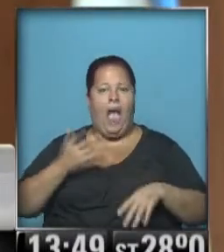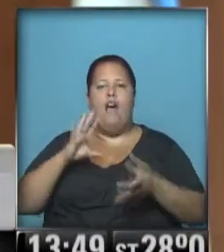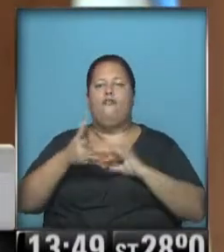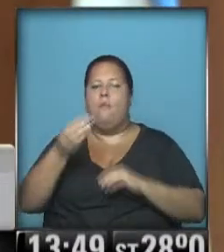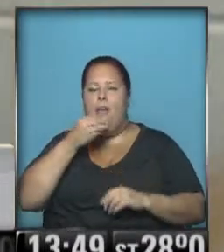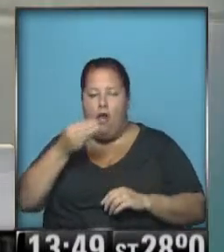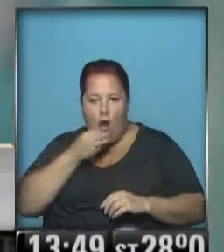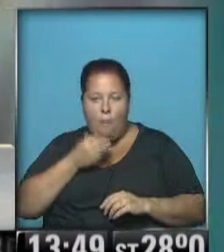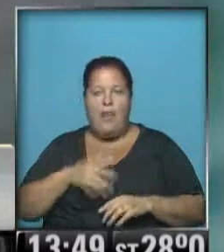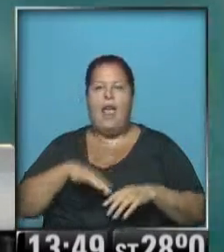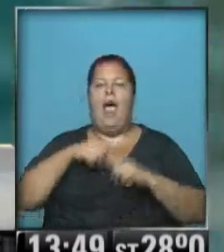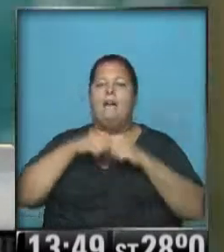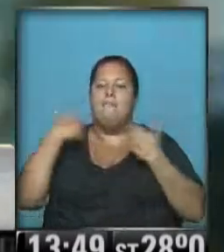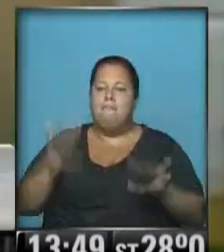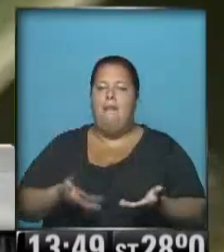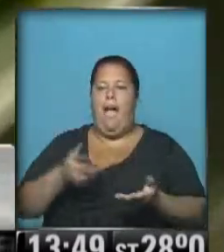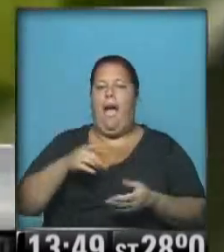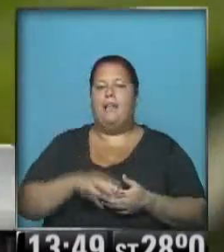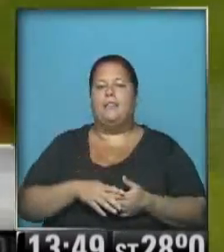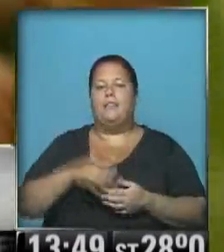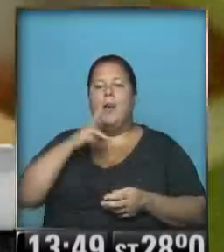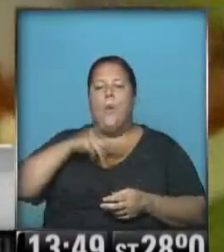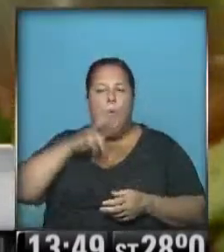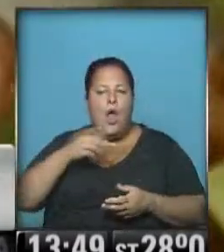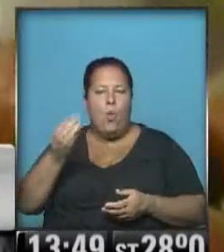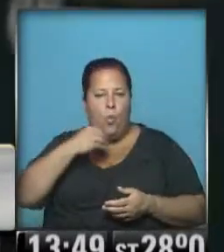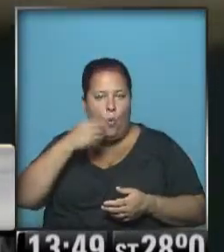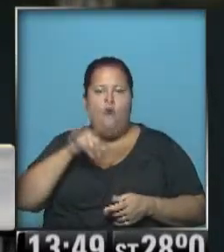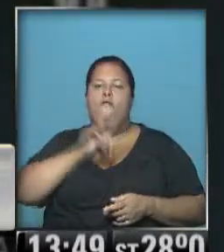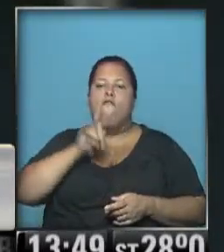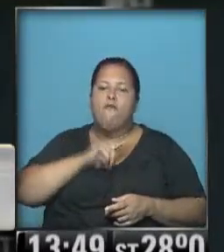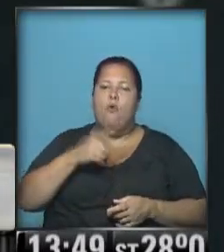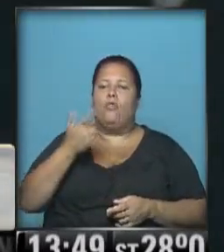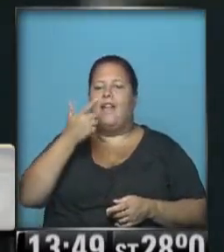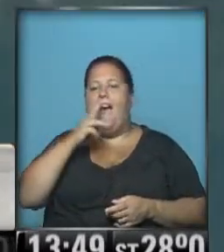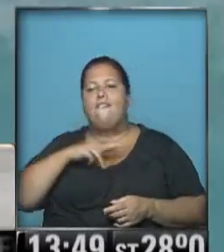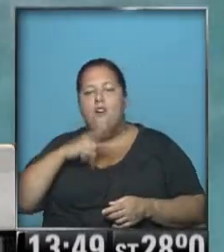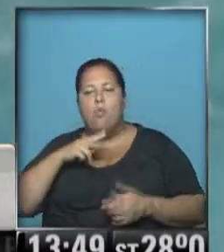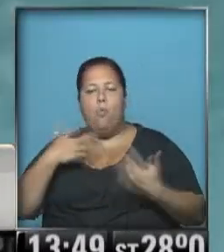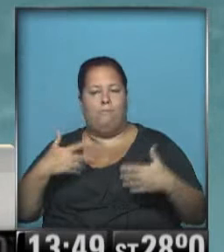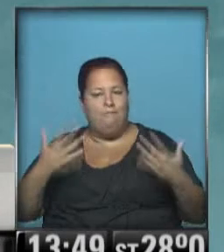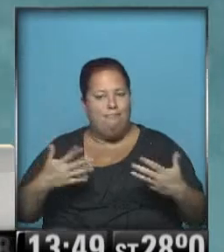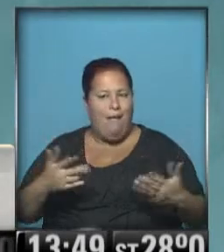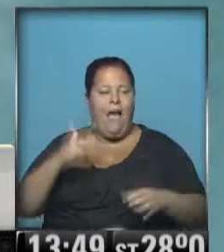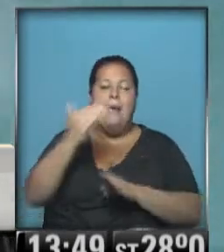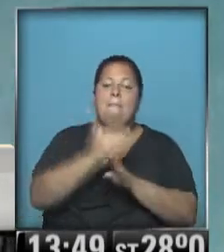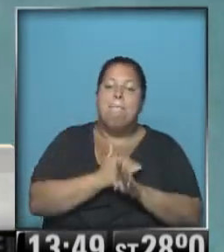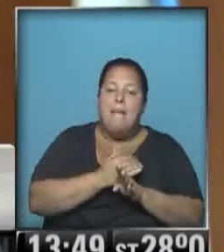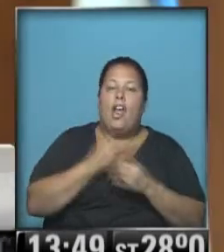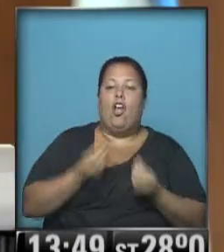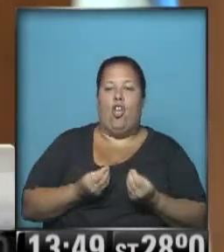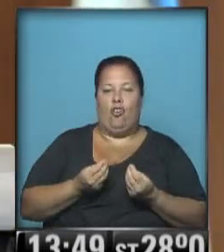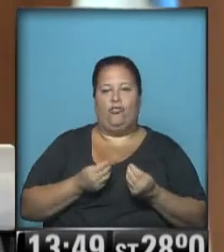de alimentos, con el incremento del consumo de vegetales, de frutas y verduras, y disminuir, por supuesto,